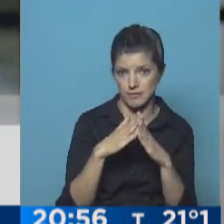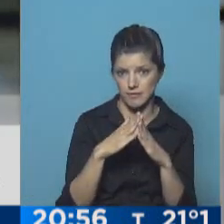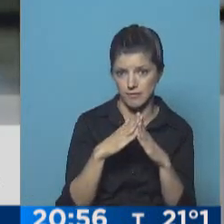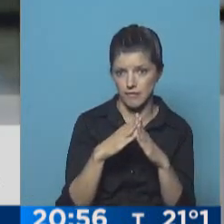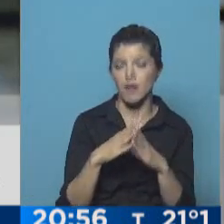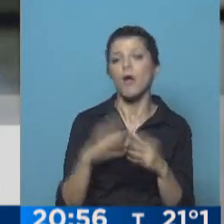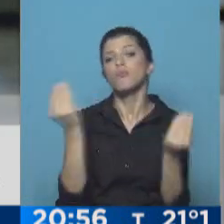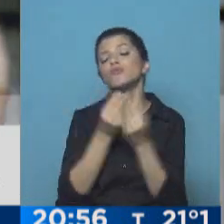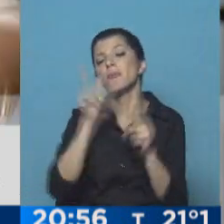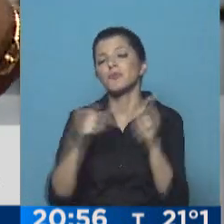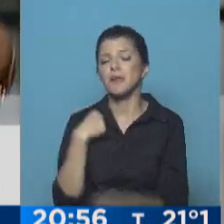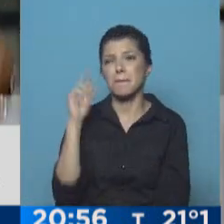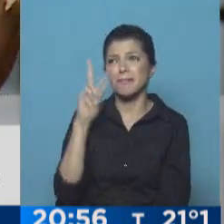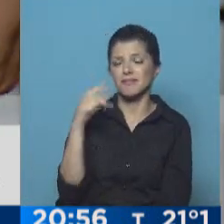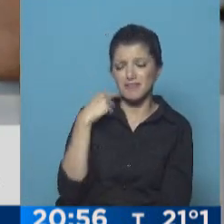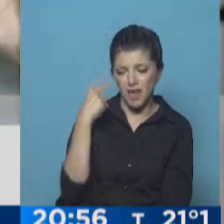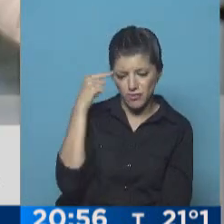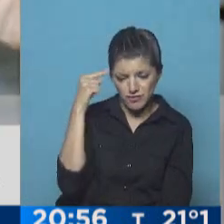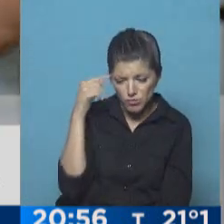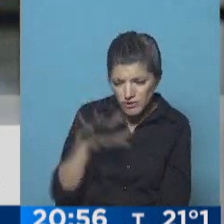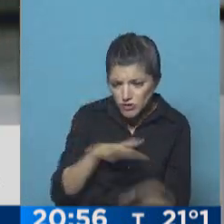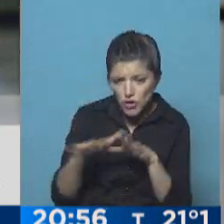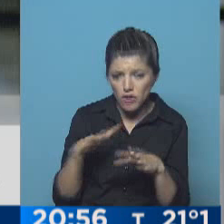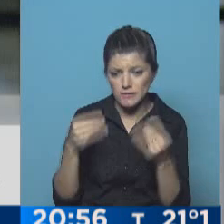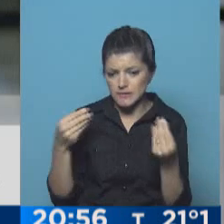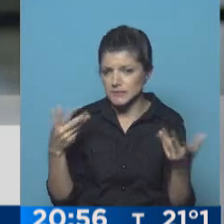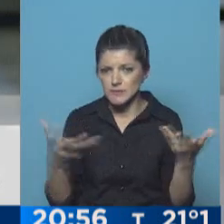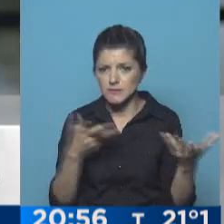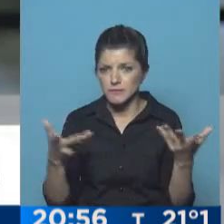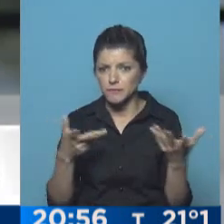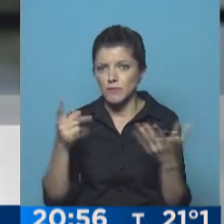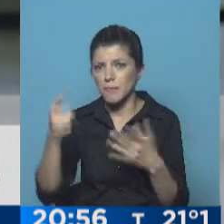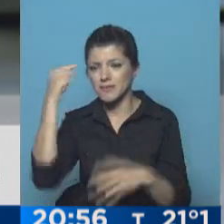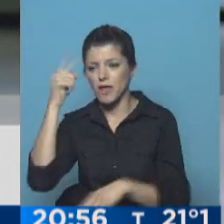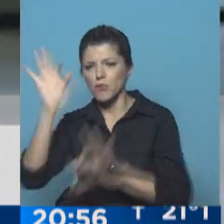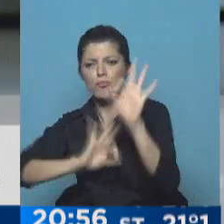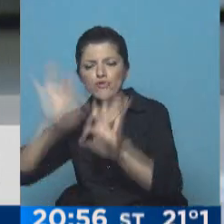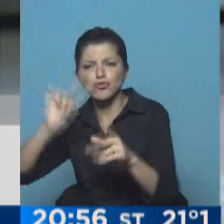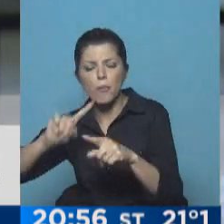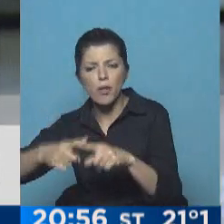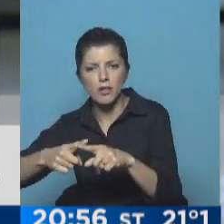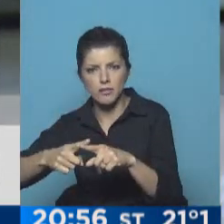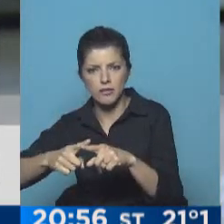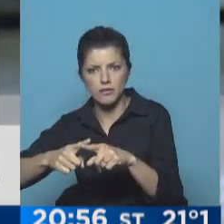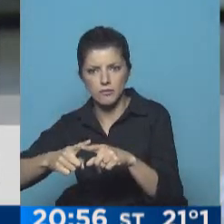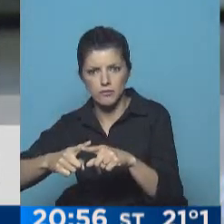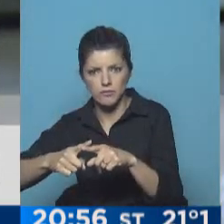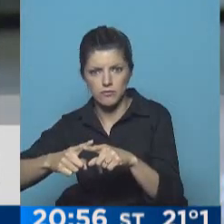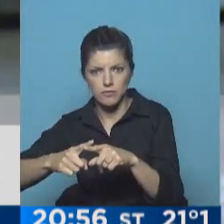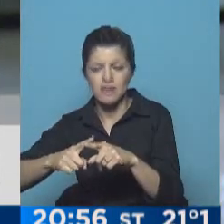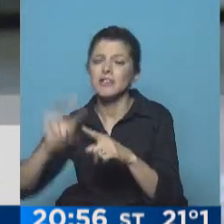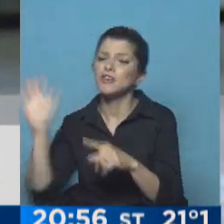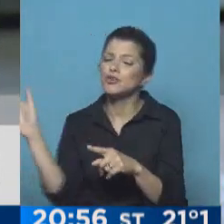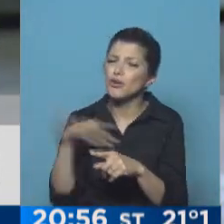había pasado los que habían jugado sus fichas a un proyecto político y todo eso